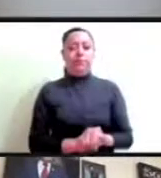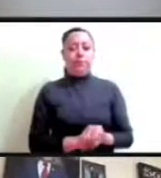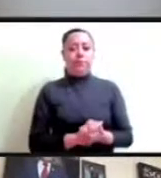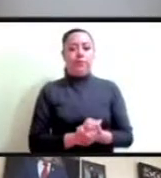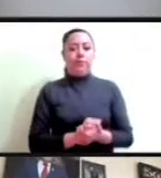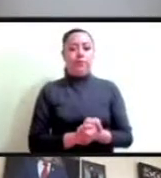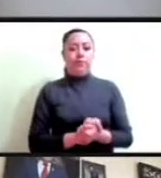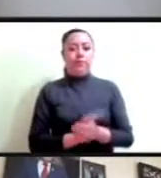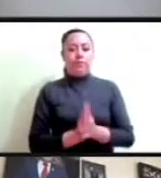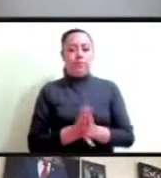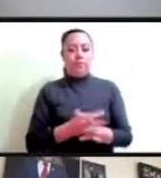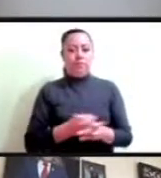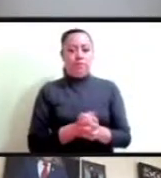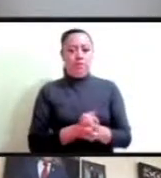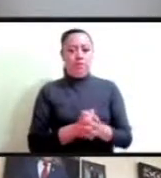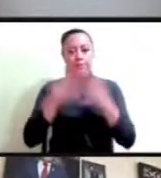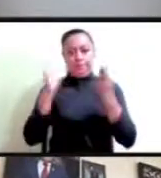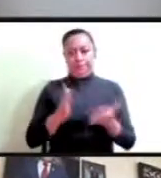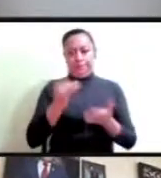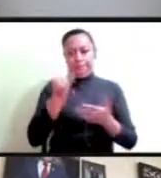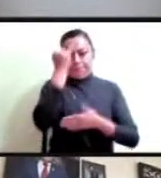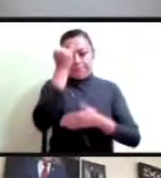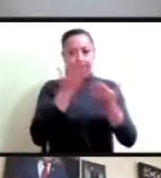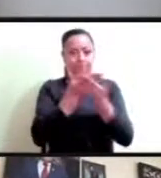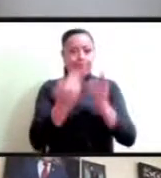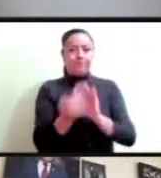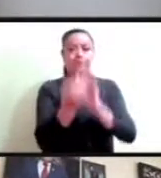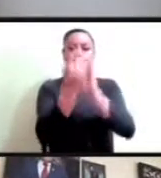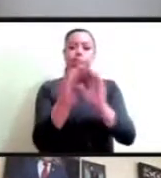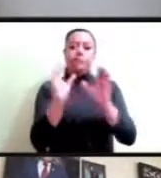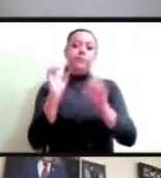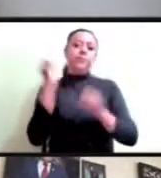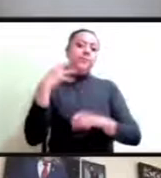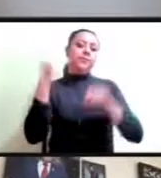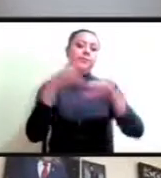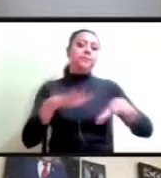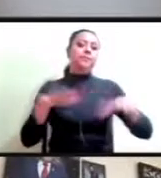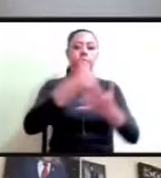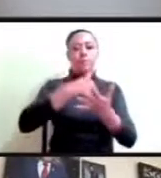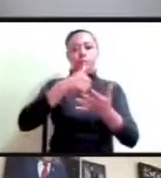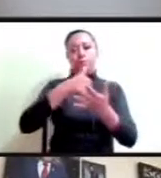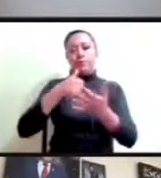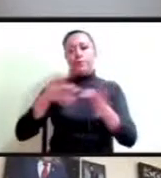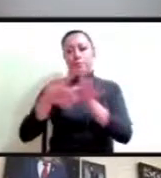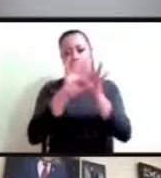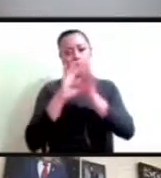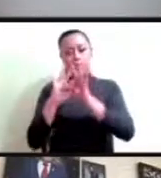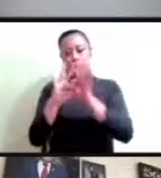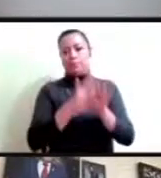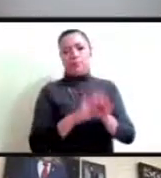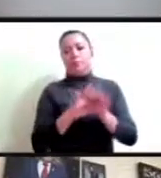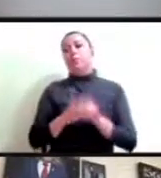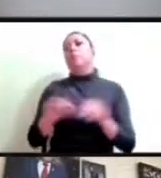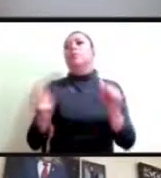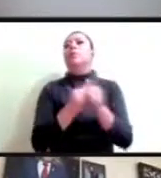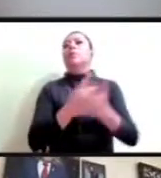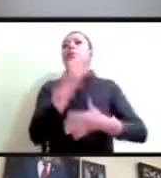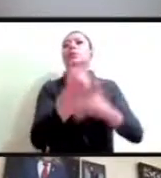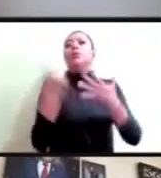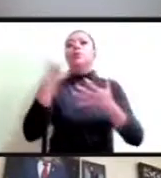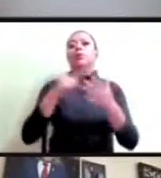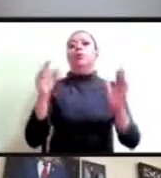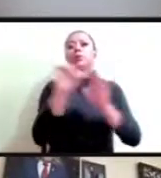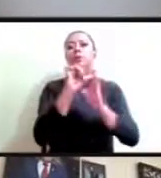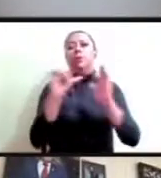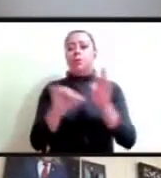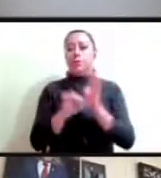Se recibió una iniciativa ante el Congreso de la Unión con proyecto de decreto por el que se reforma el artículo 942 del Código de